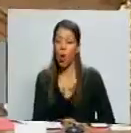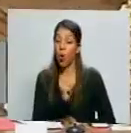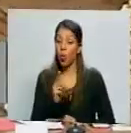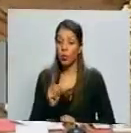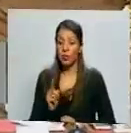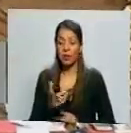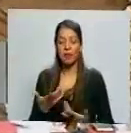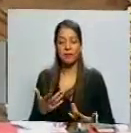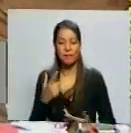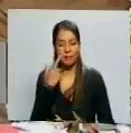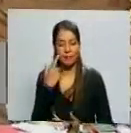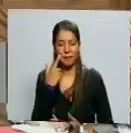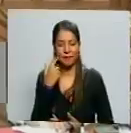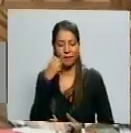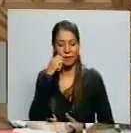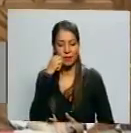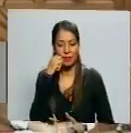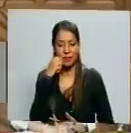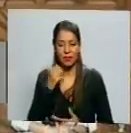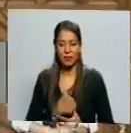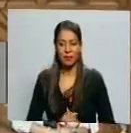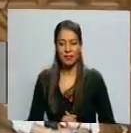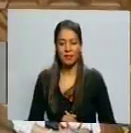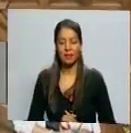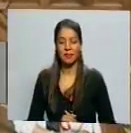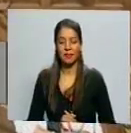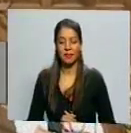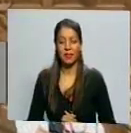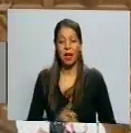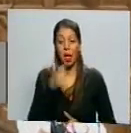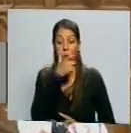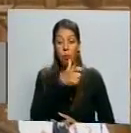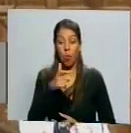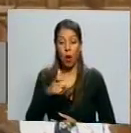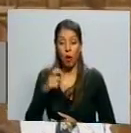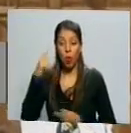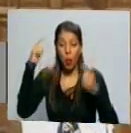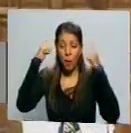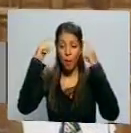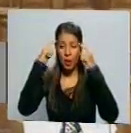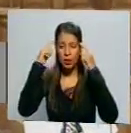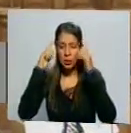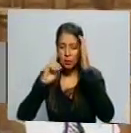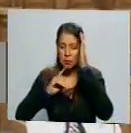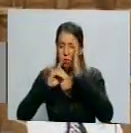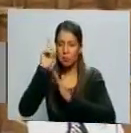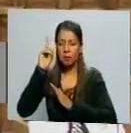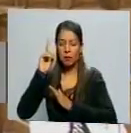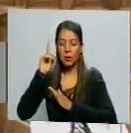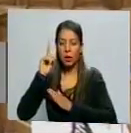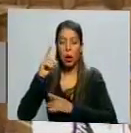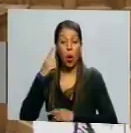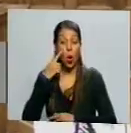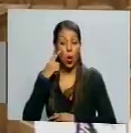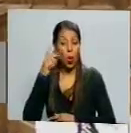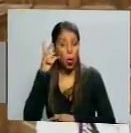compañeros y compañeras, de la profunda madurez de nuestro pueblo, oigan este número.